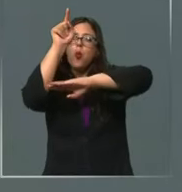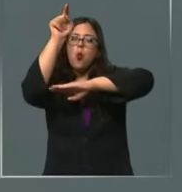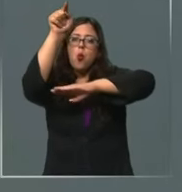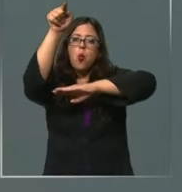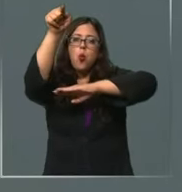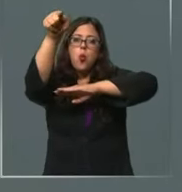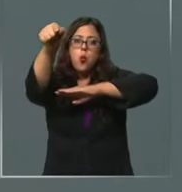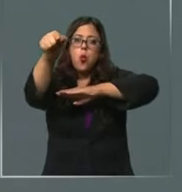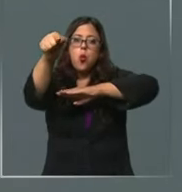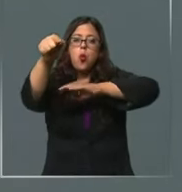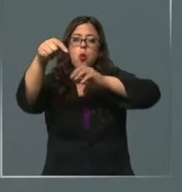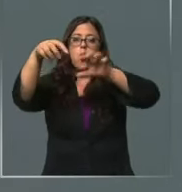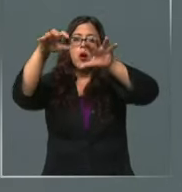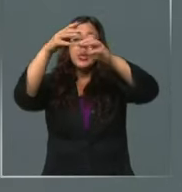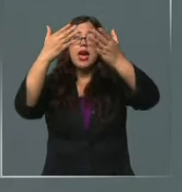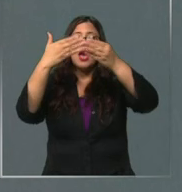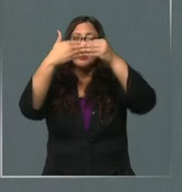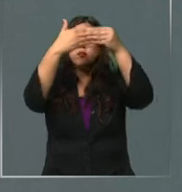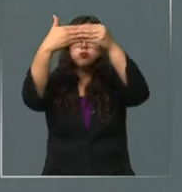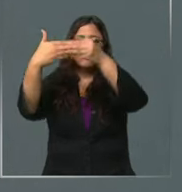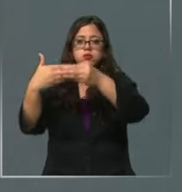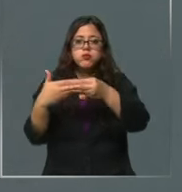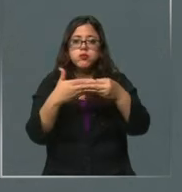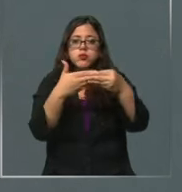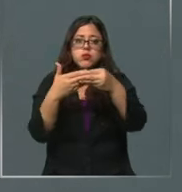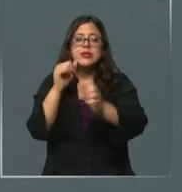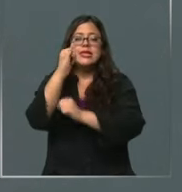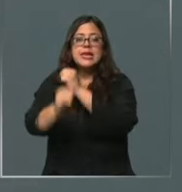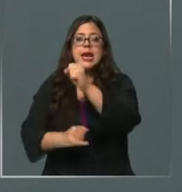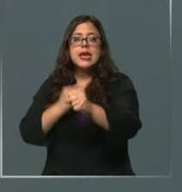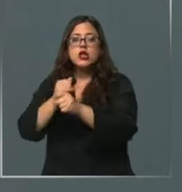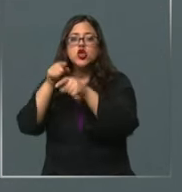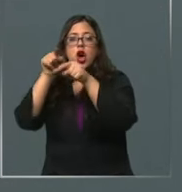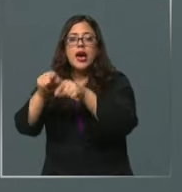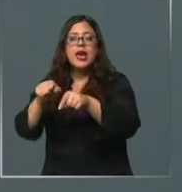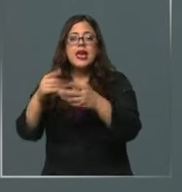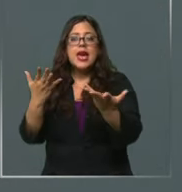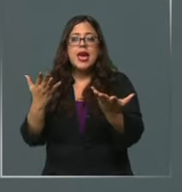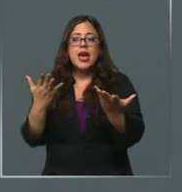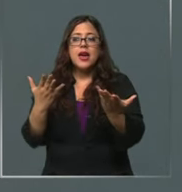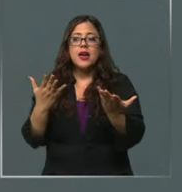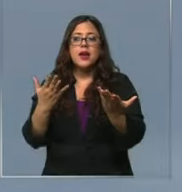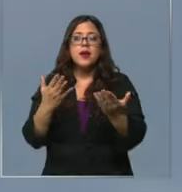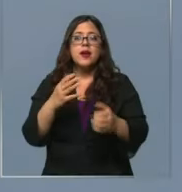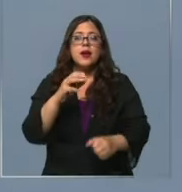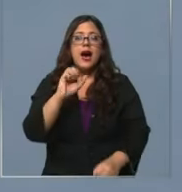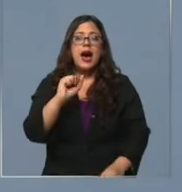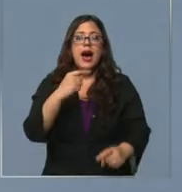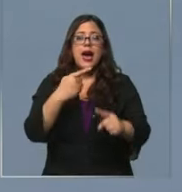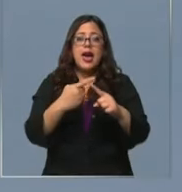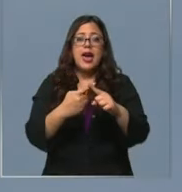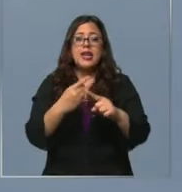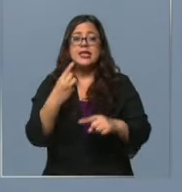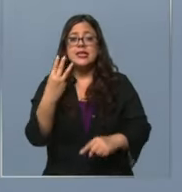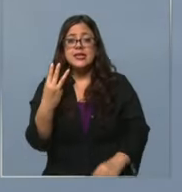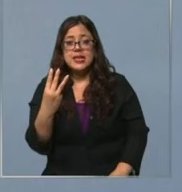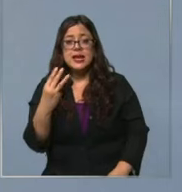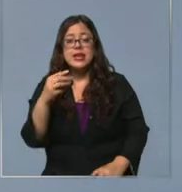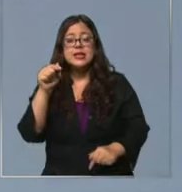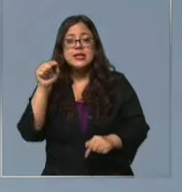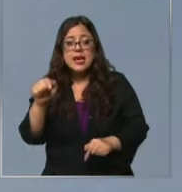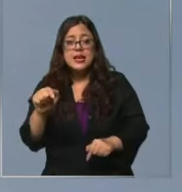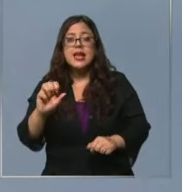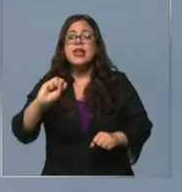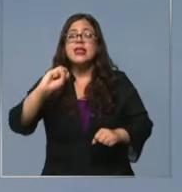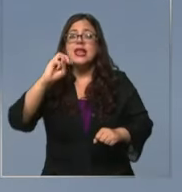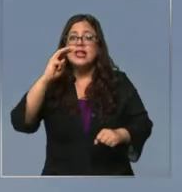Espacial Internacional. Esta es una misión que fue bautizada AX3 o AX3 y que es la